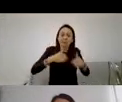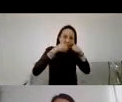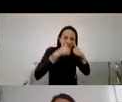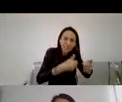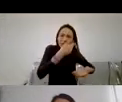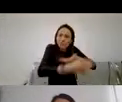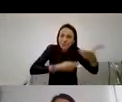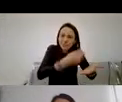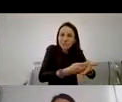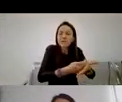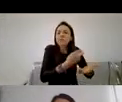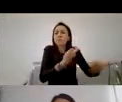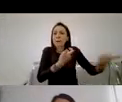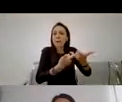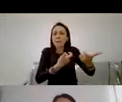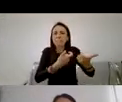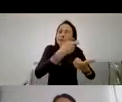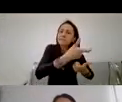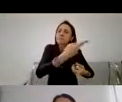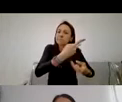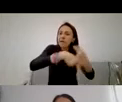o tenemos una